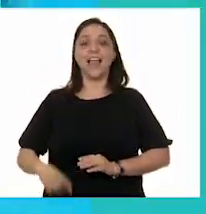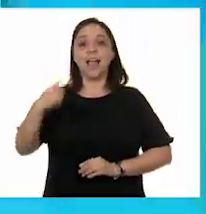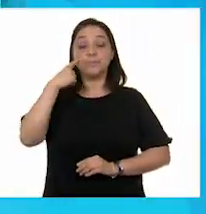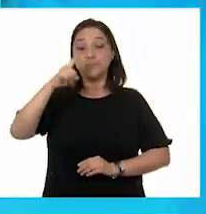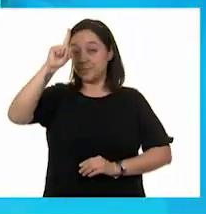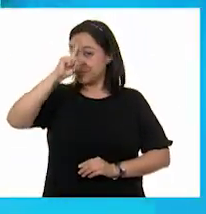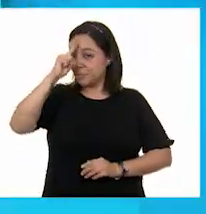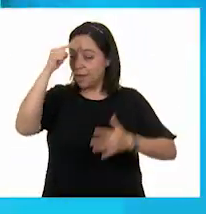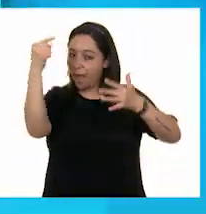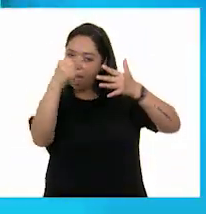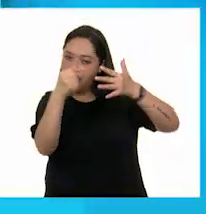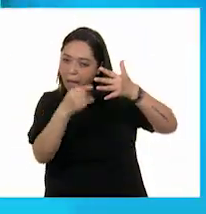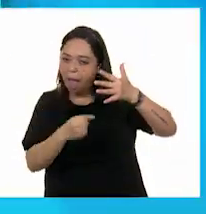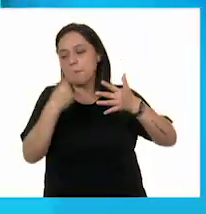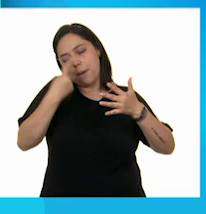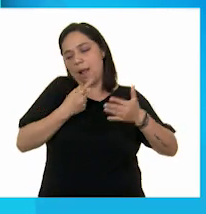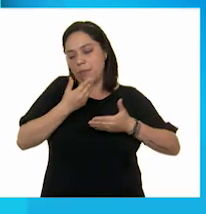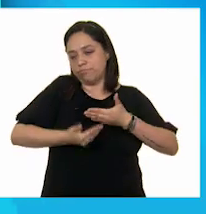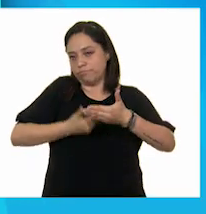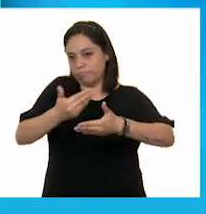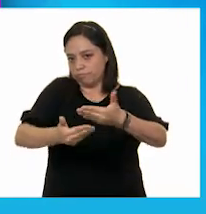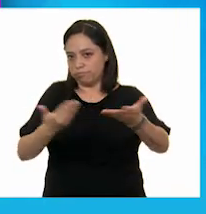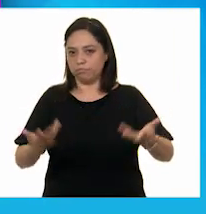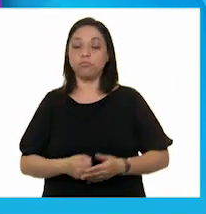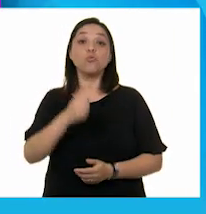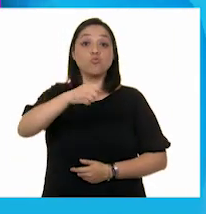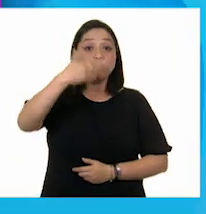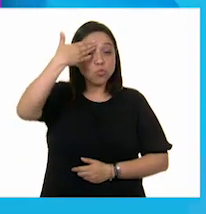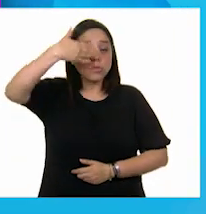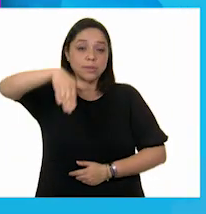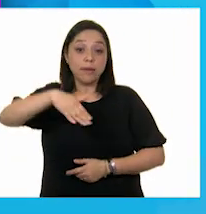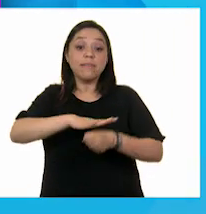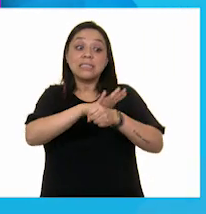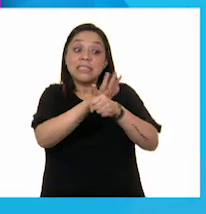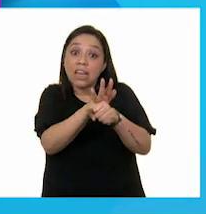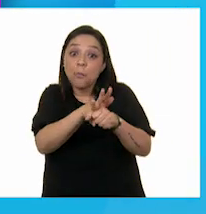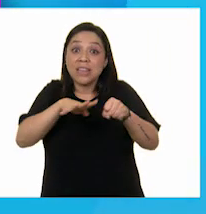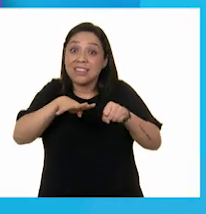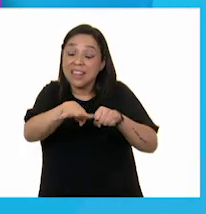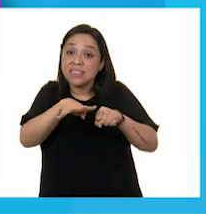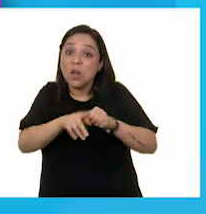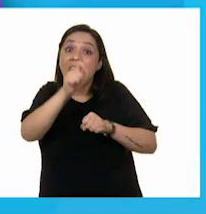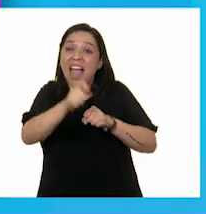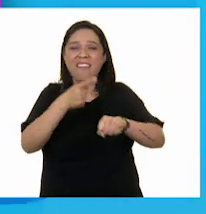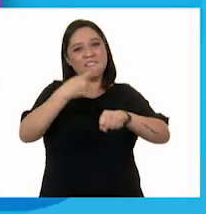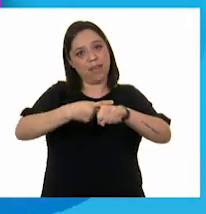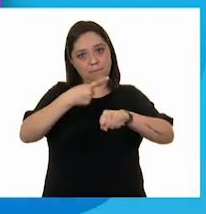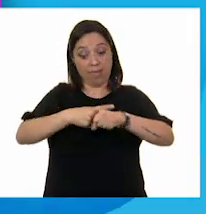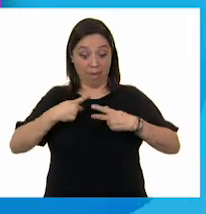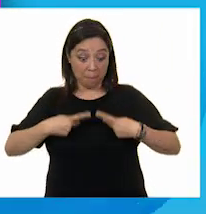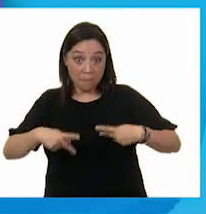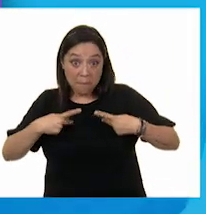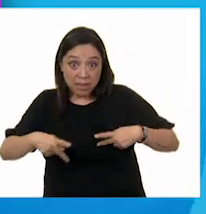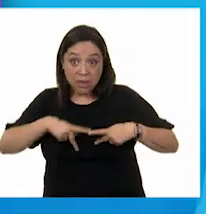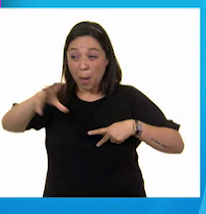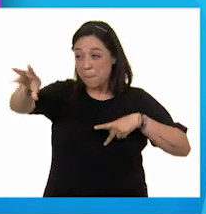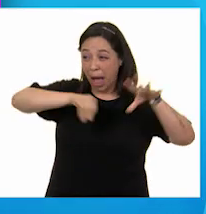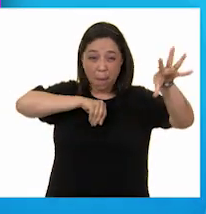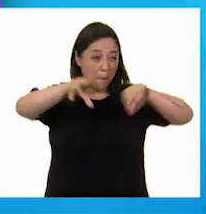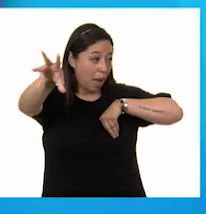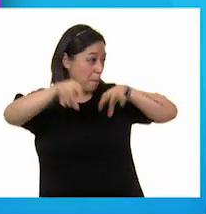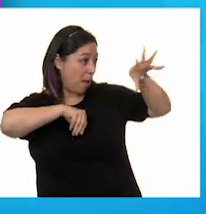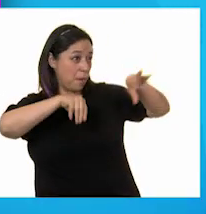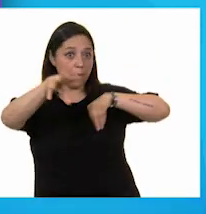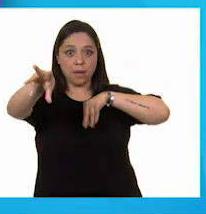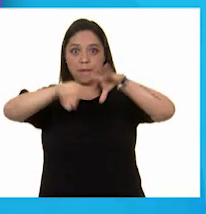Buenas prácticas para seguir adelante. Como todos sabemos, la COVID-19 es una enfermedad que se contagia muy fácilmente entre las